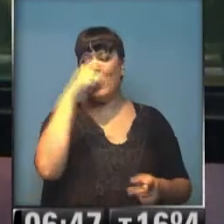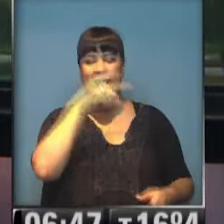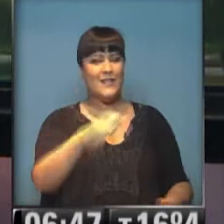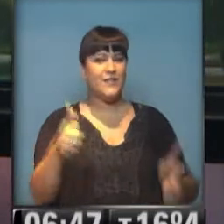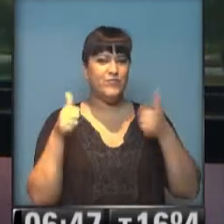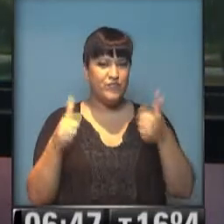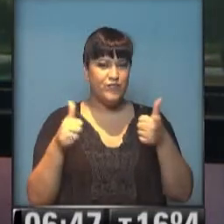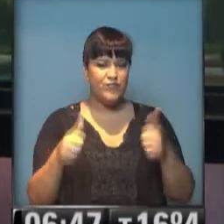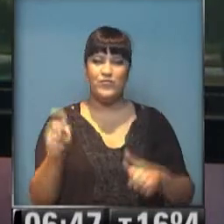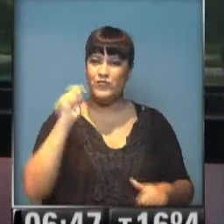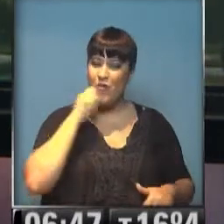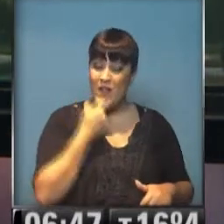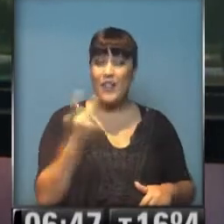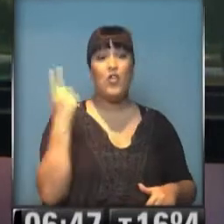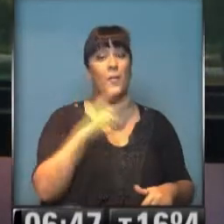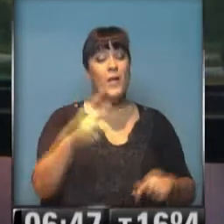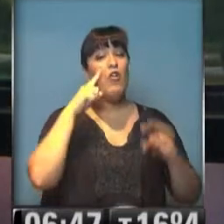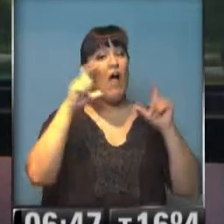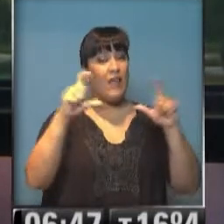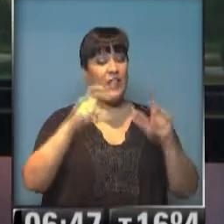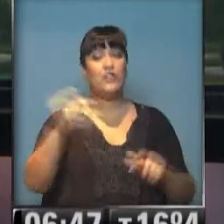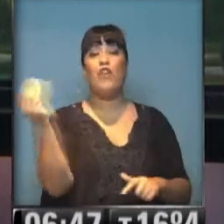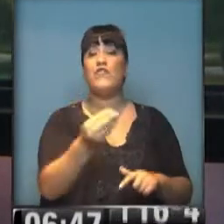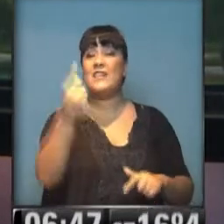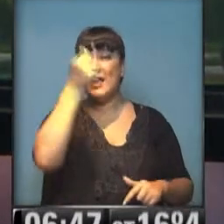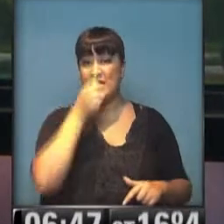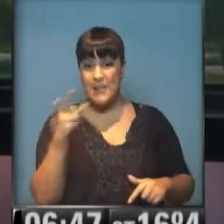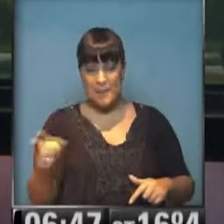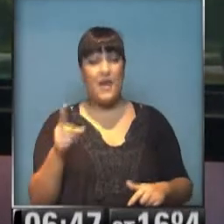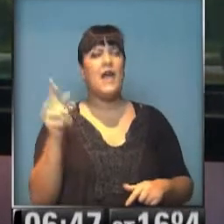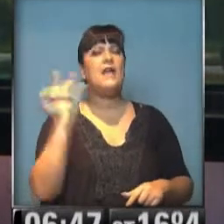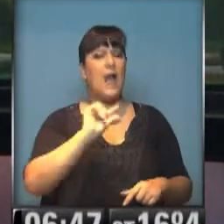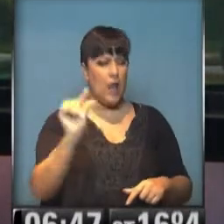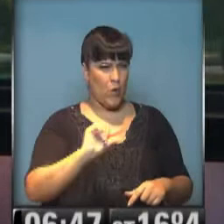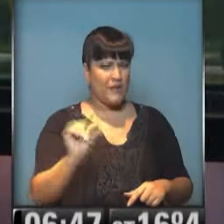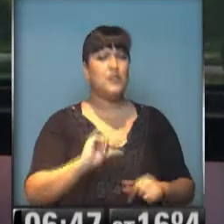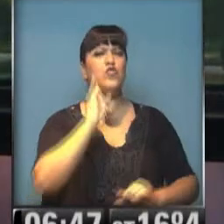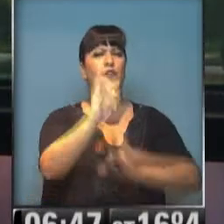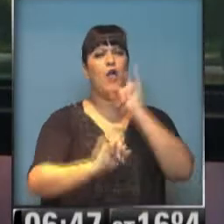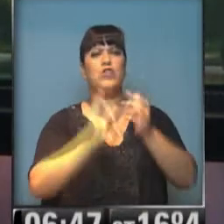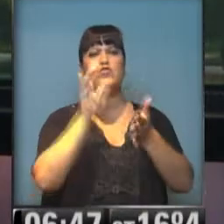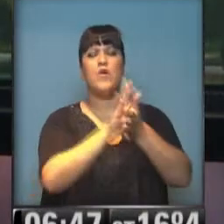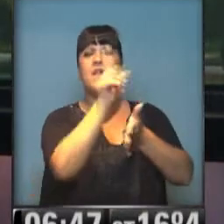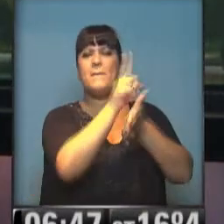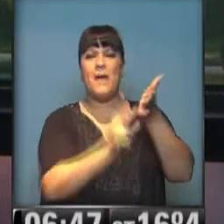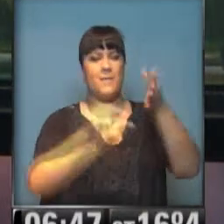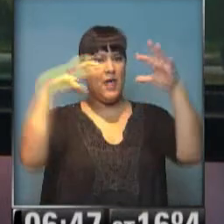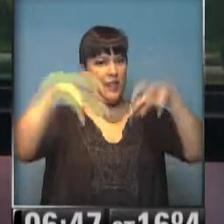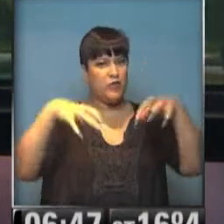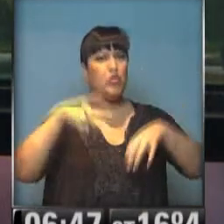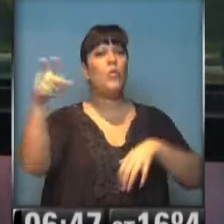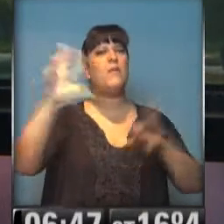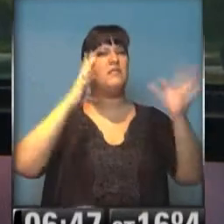espectacular hoy, ¿eh? Pero atentos que el fin de semana enseguida vamos a ver los mapas de las lluvias. Ahí se viene el tiempo